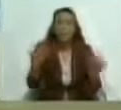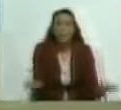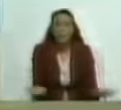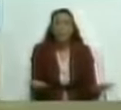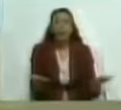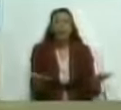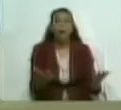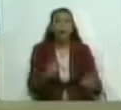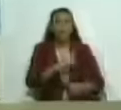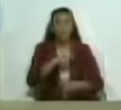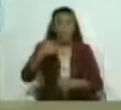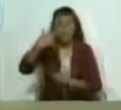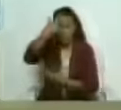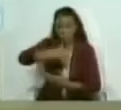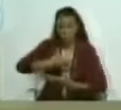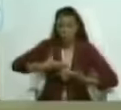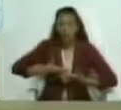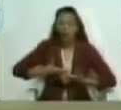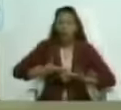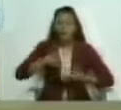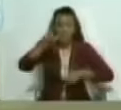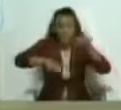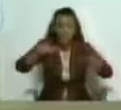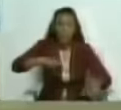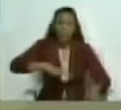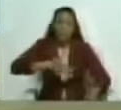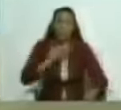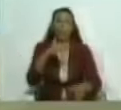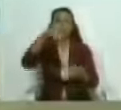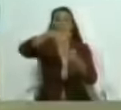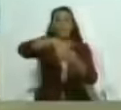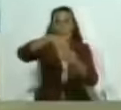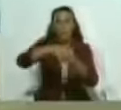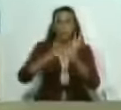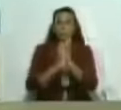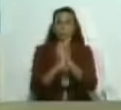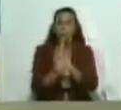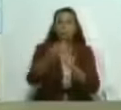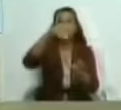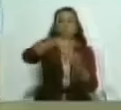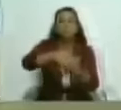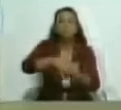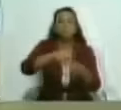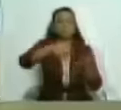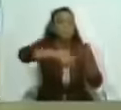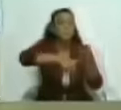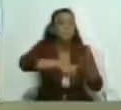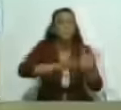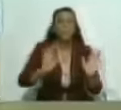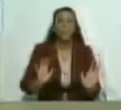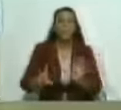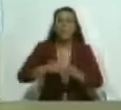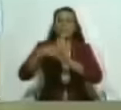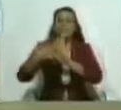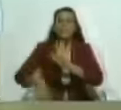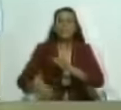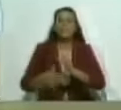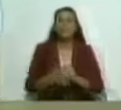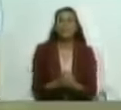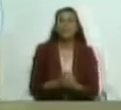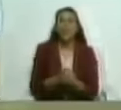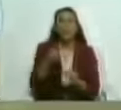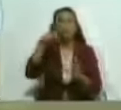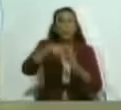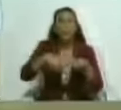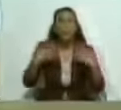parte del Poder Electoral para que los venezolanos y la venezolana puedan cumplir con el ejercicio del voto y